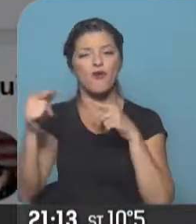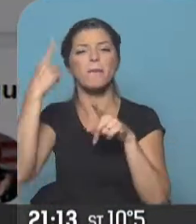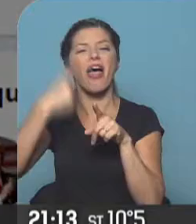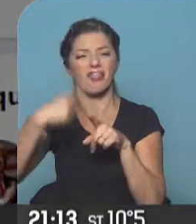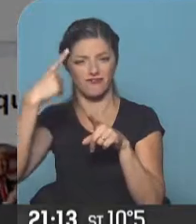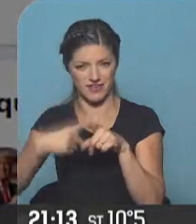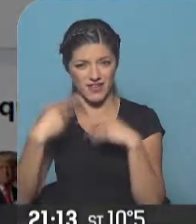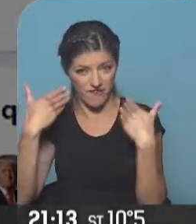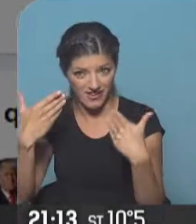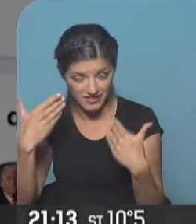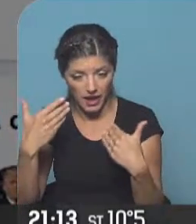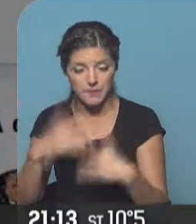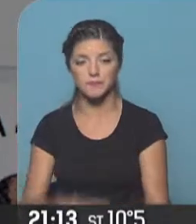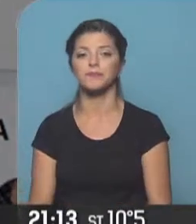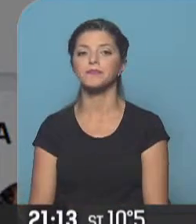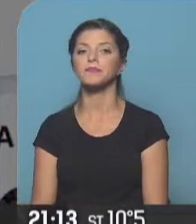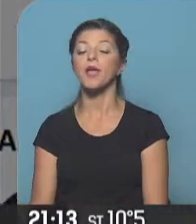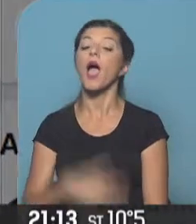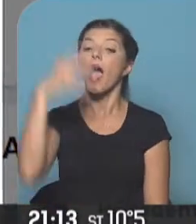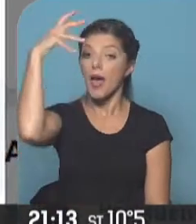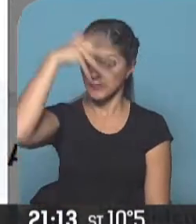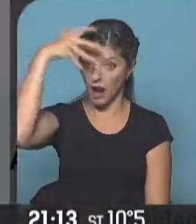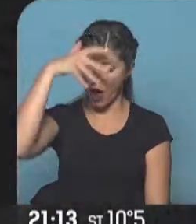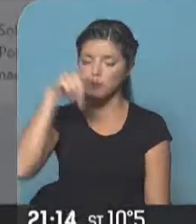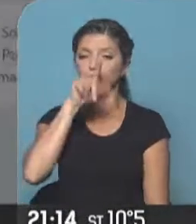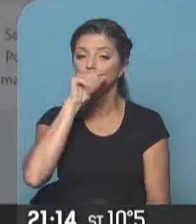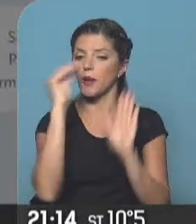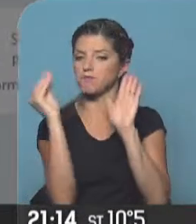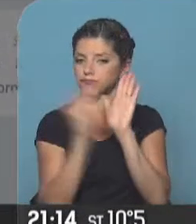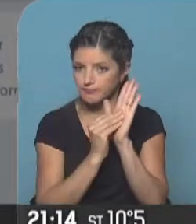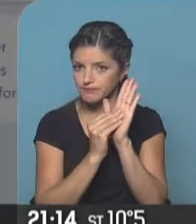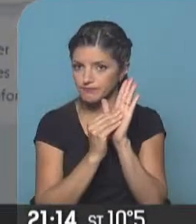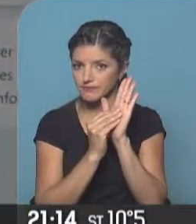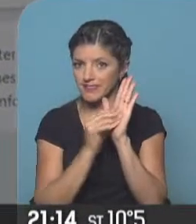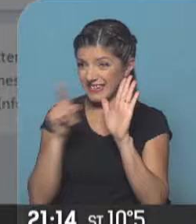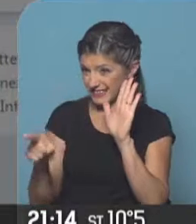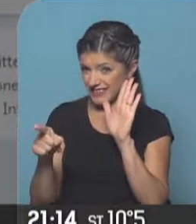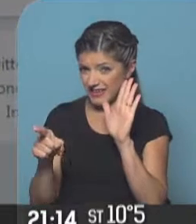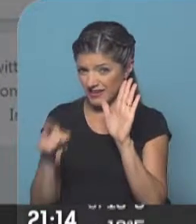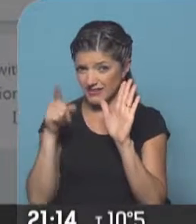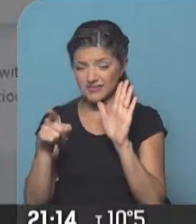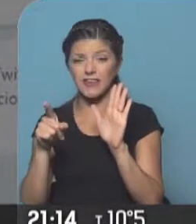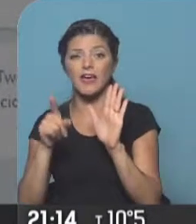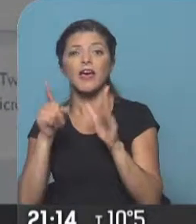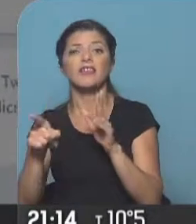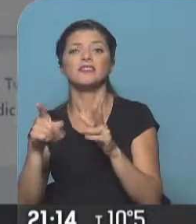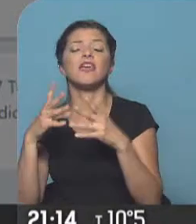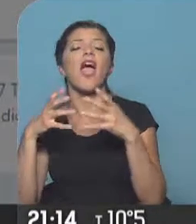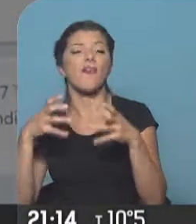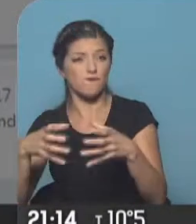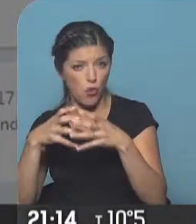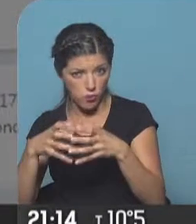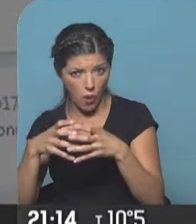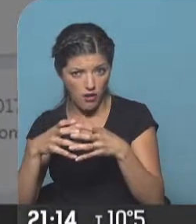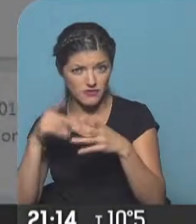la felicitación. Trump en su cuenta de Twitter dijo que el rating de los partidos del fútbol americano está bajando, pero